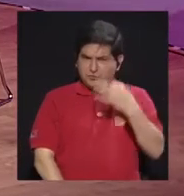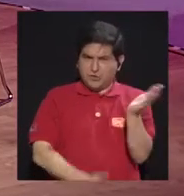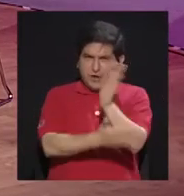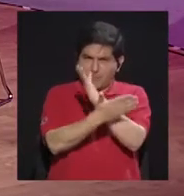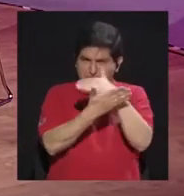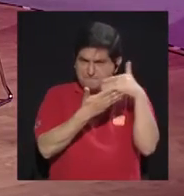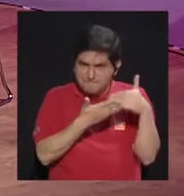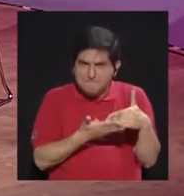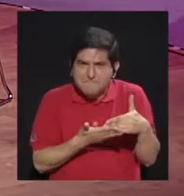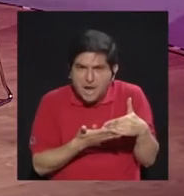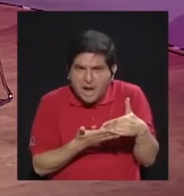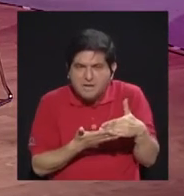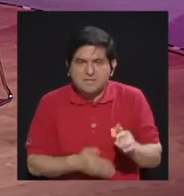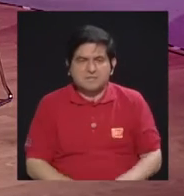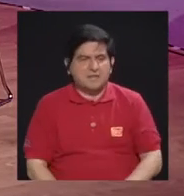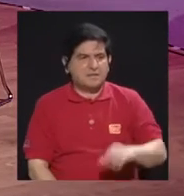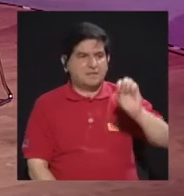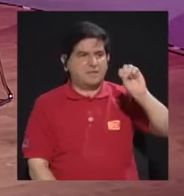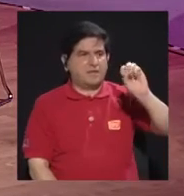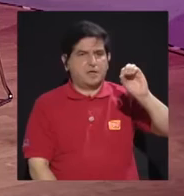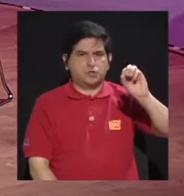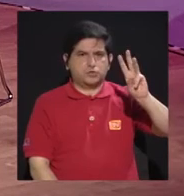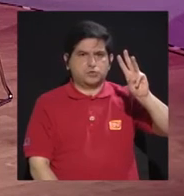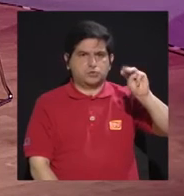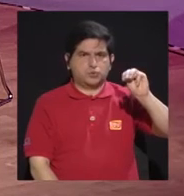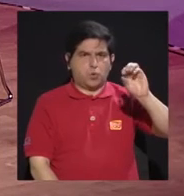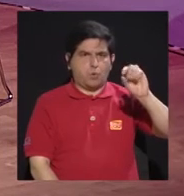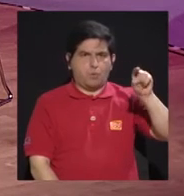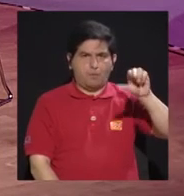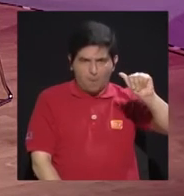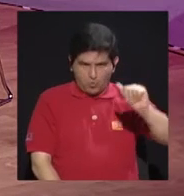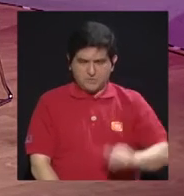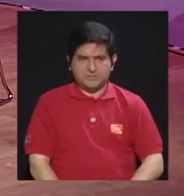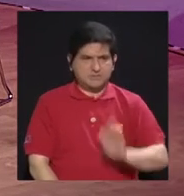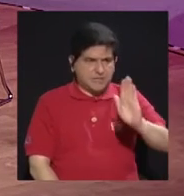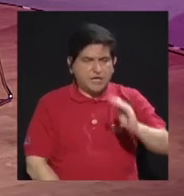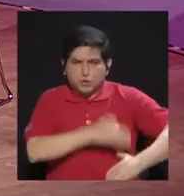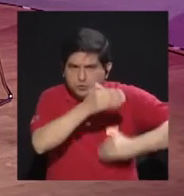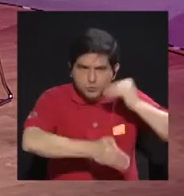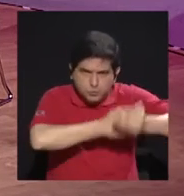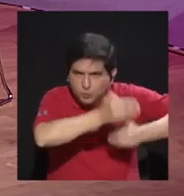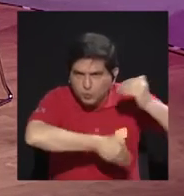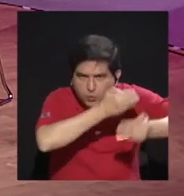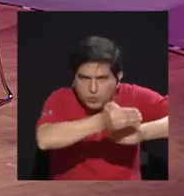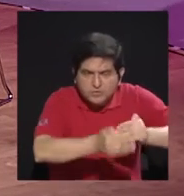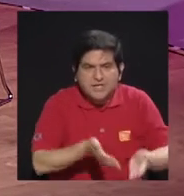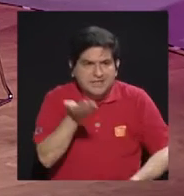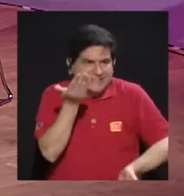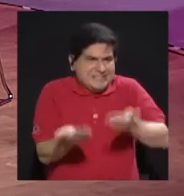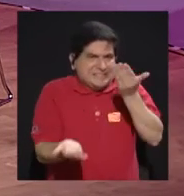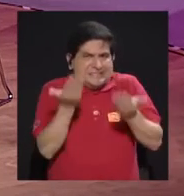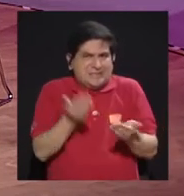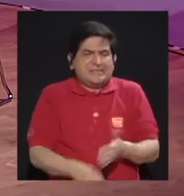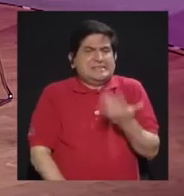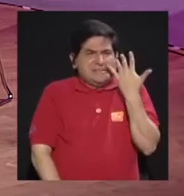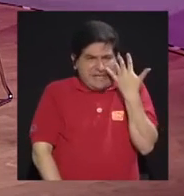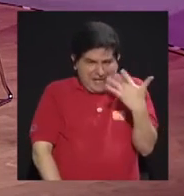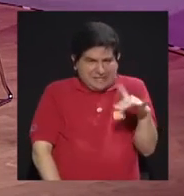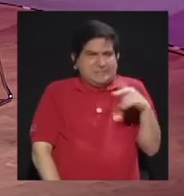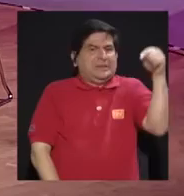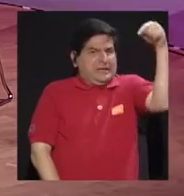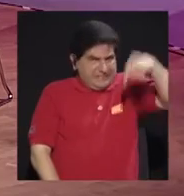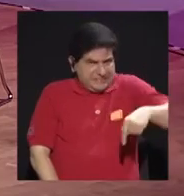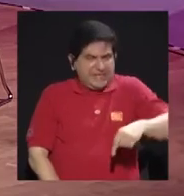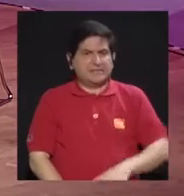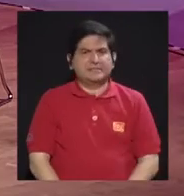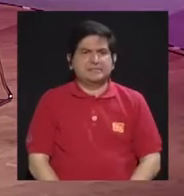parte de Somoza y del somocismo que quizás es la que más se parece hoy al